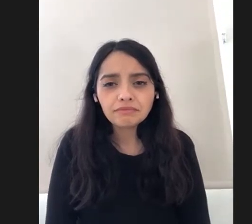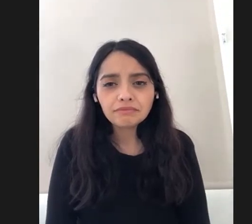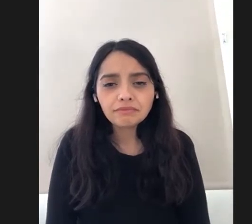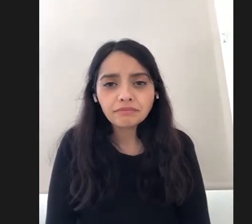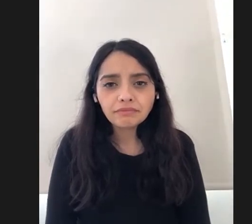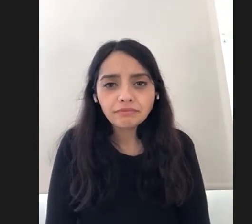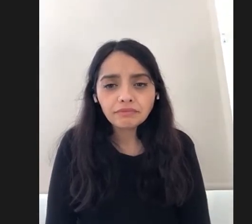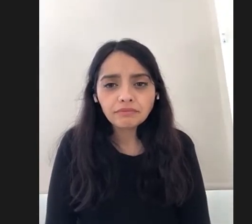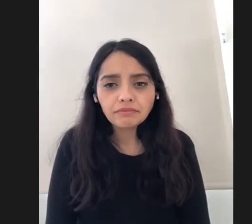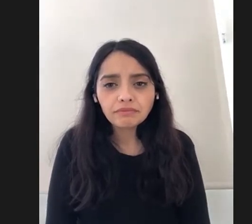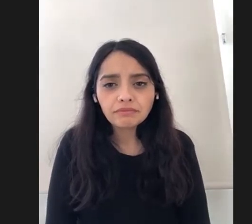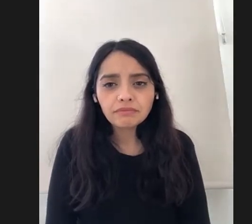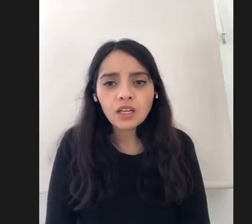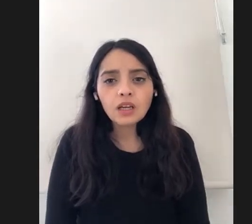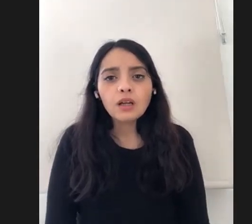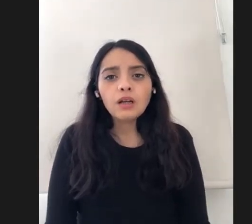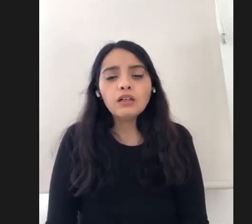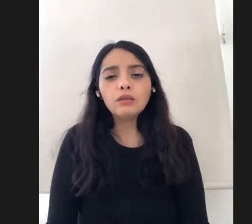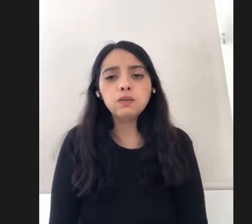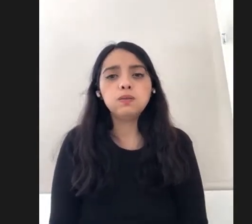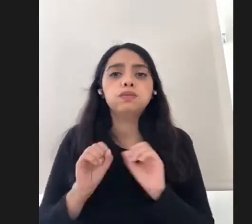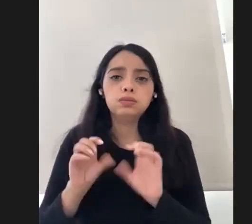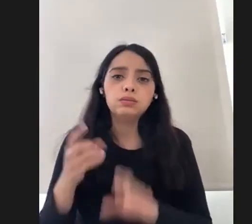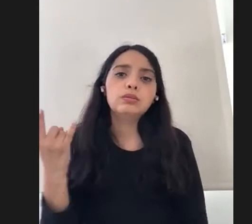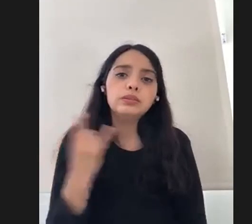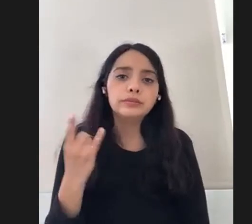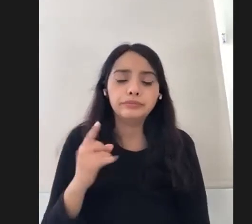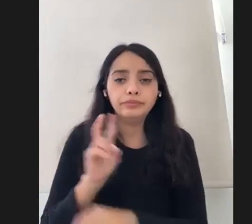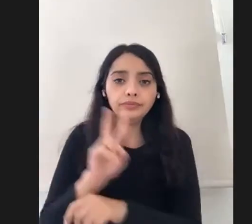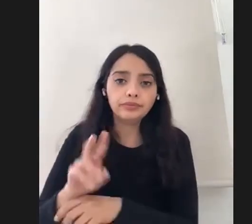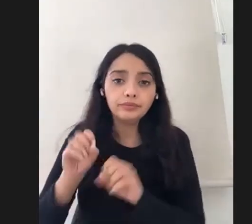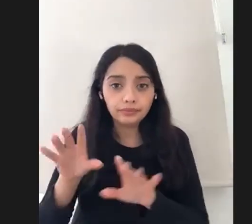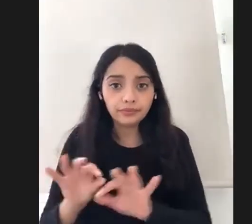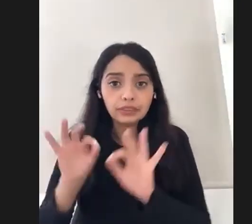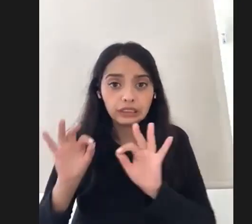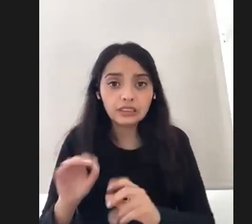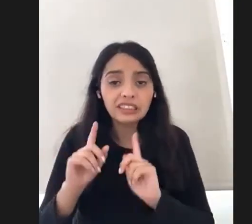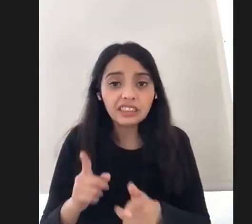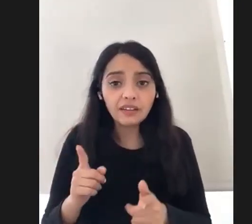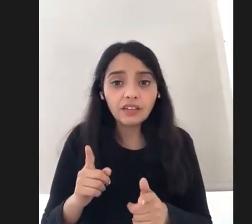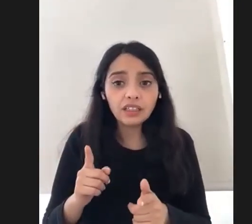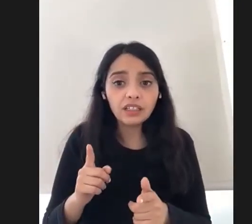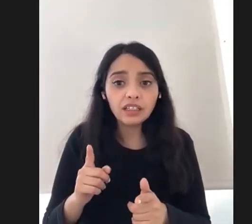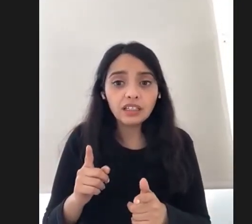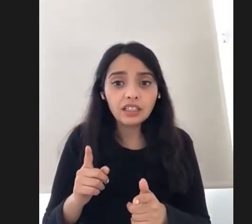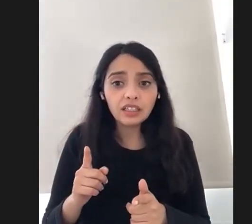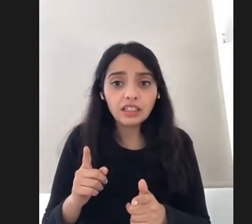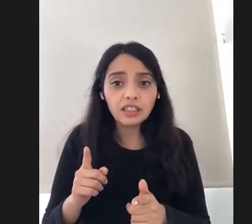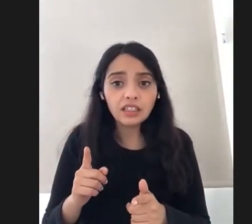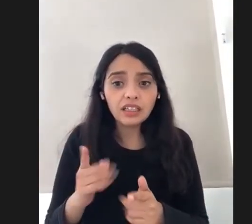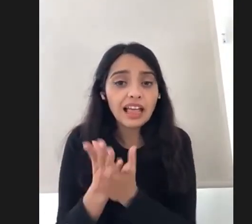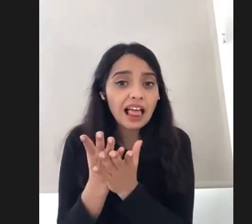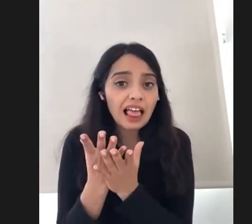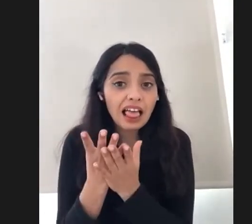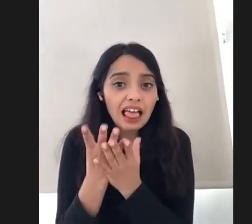La formación inicial del profesorado de educación especial, los profesores de educación especial, debería desaparecer como formación de